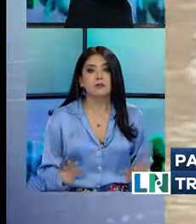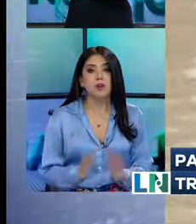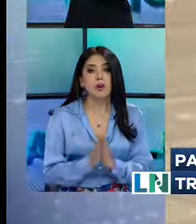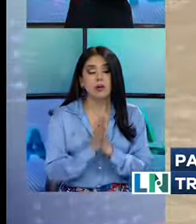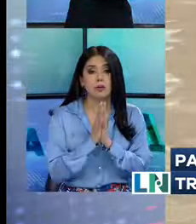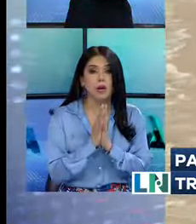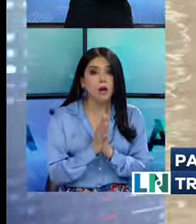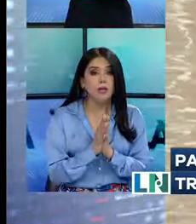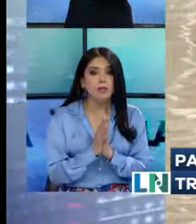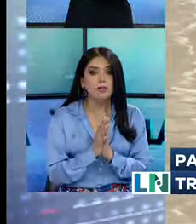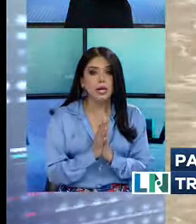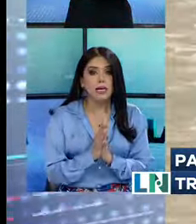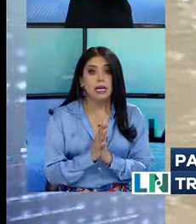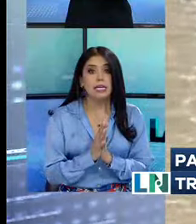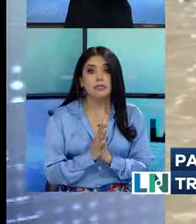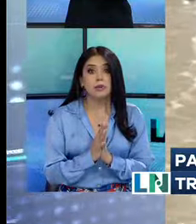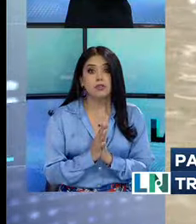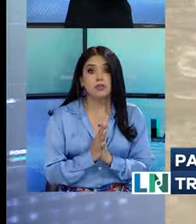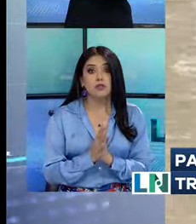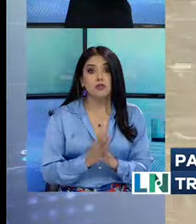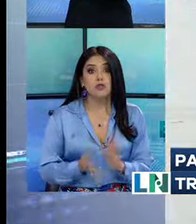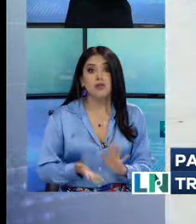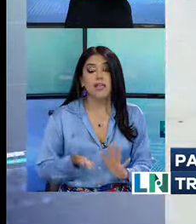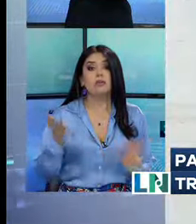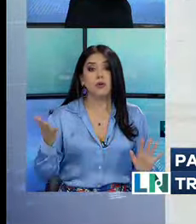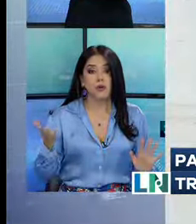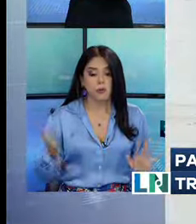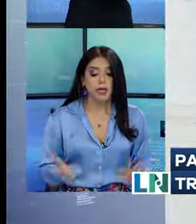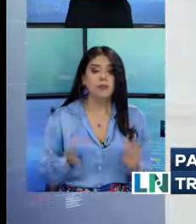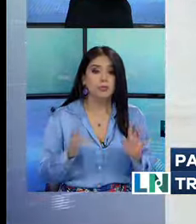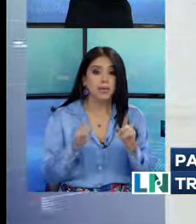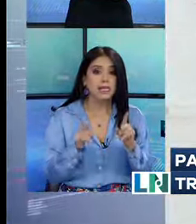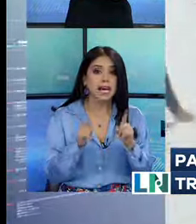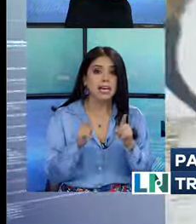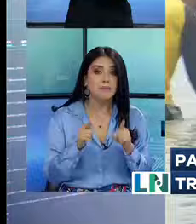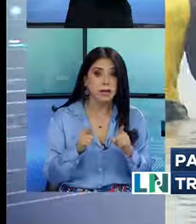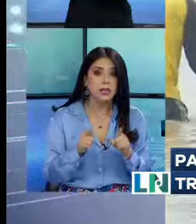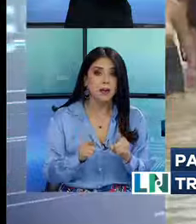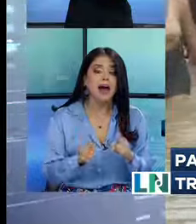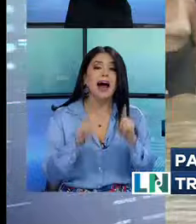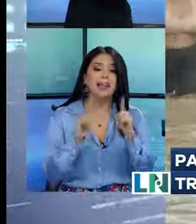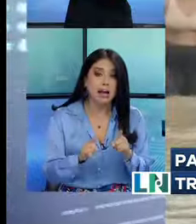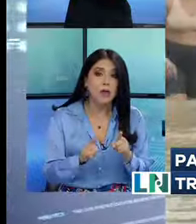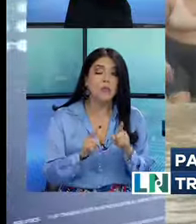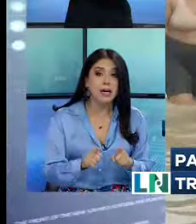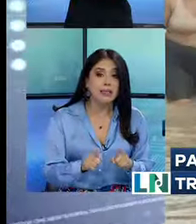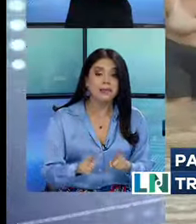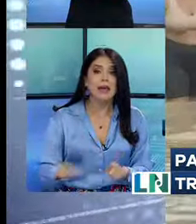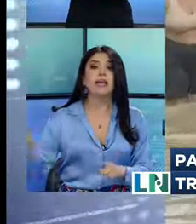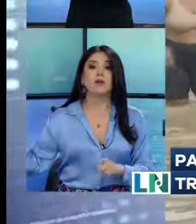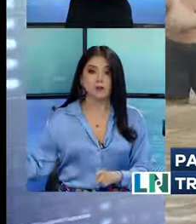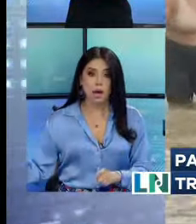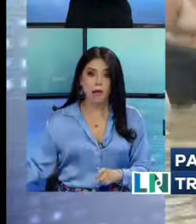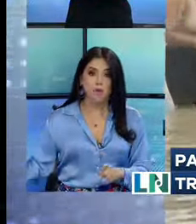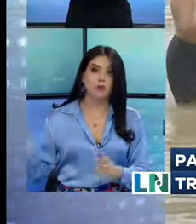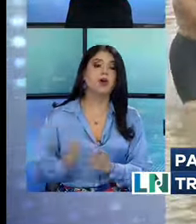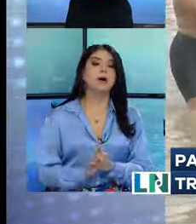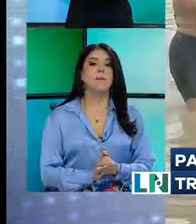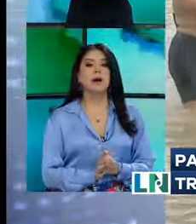Solo le rogamos a Dios que la situación no suba de tono, porque mira tú que ya el invierno ha dejado muertes en otros